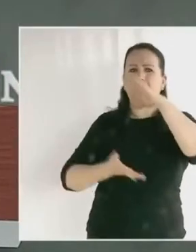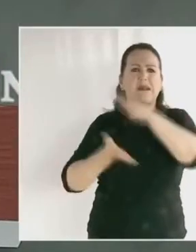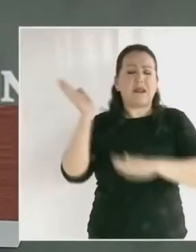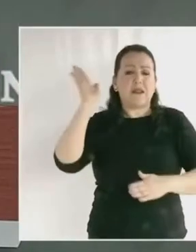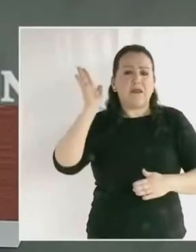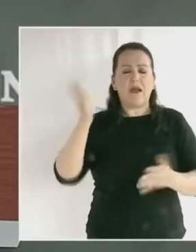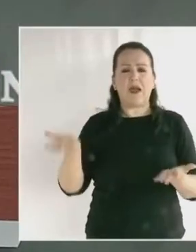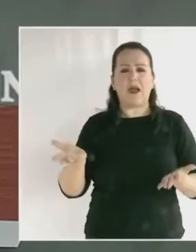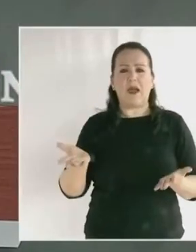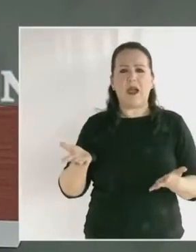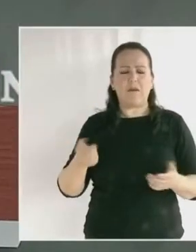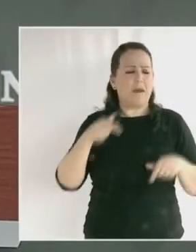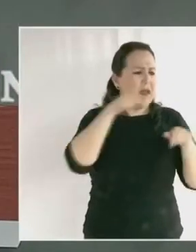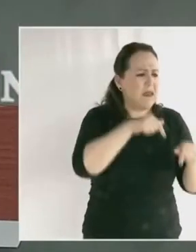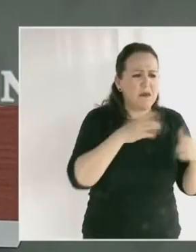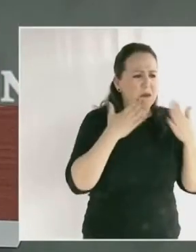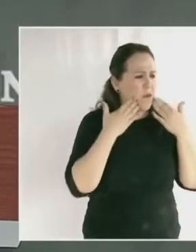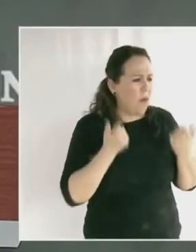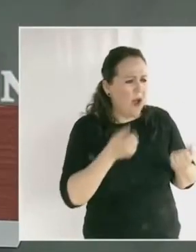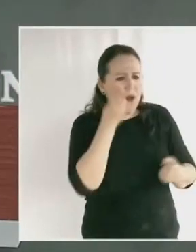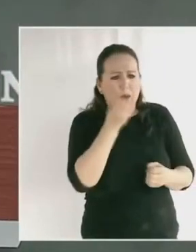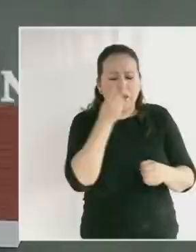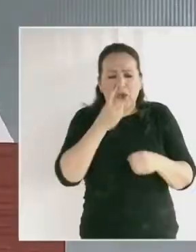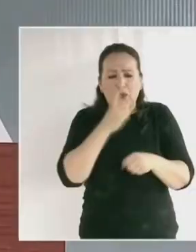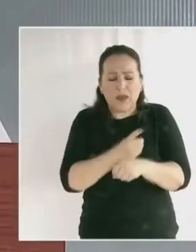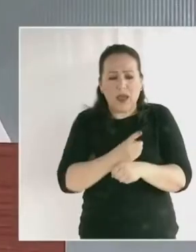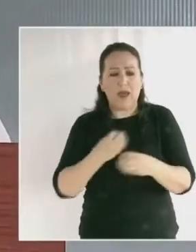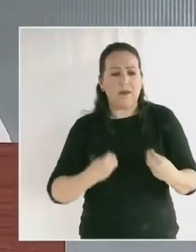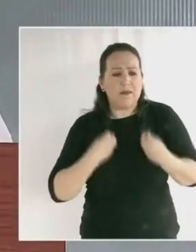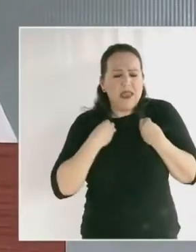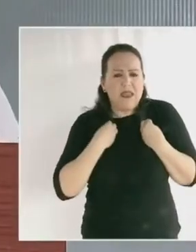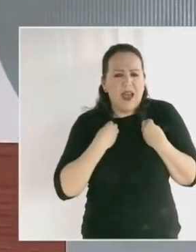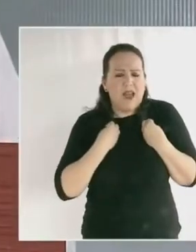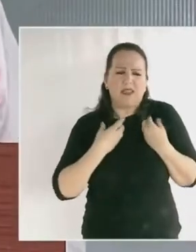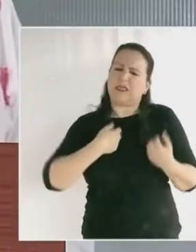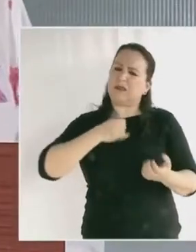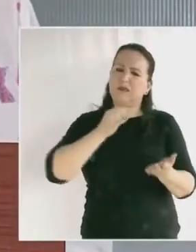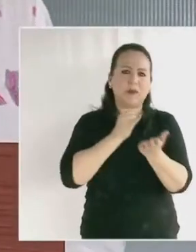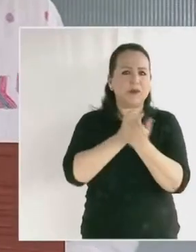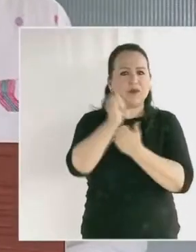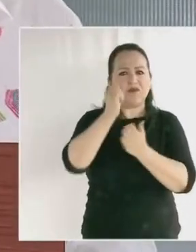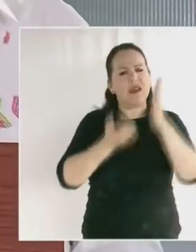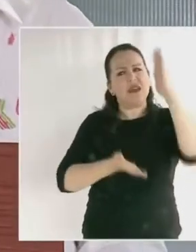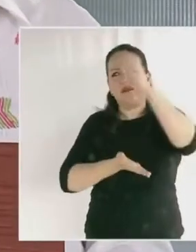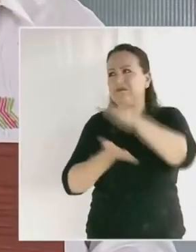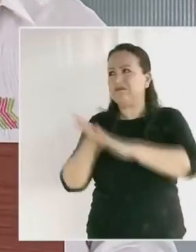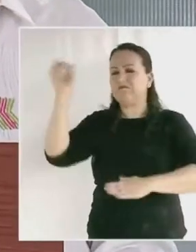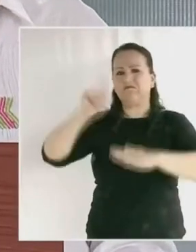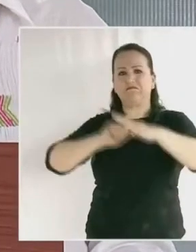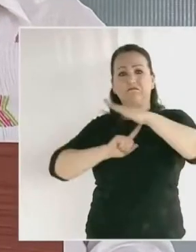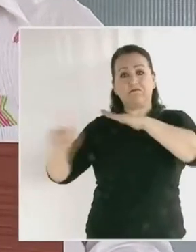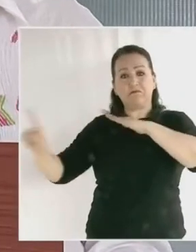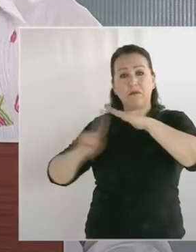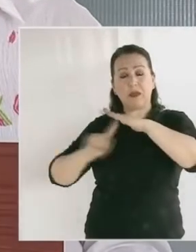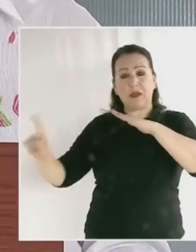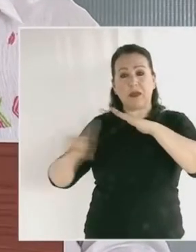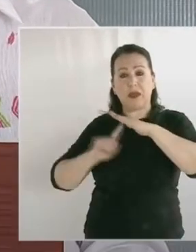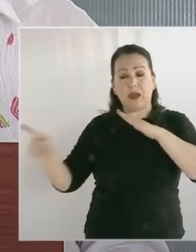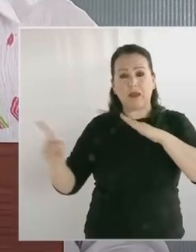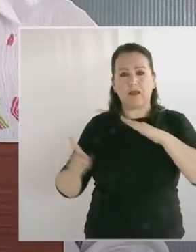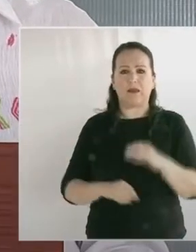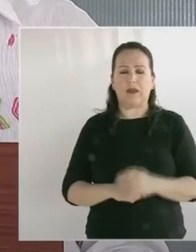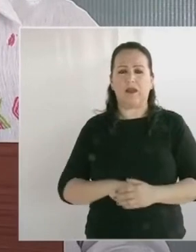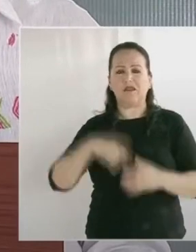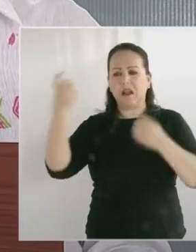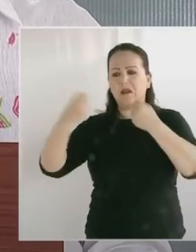oportunidades en su país, tomaron la decisión de irse a buscar la vida del otro lado de la